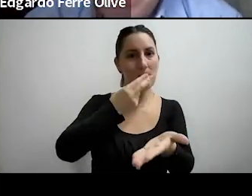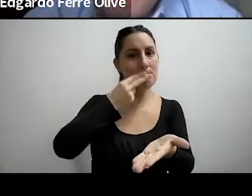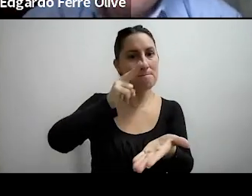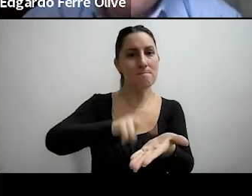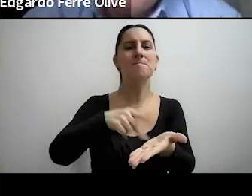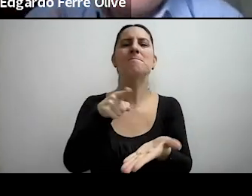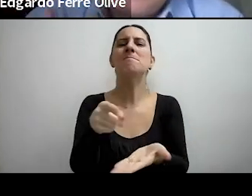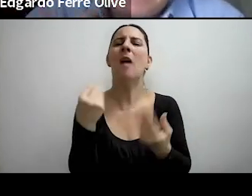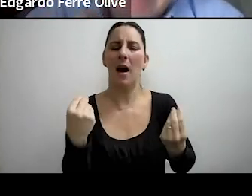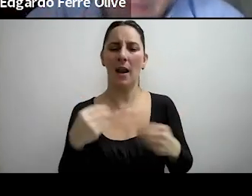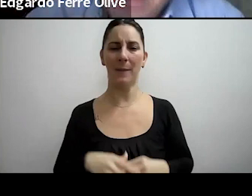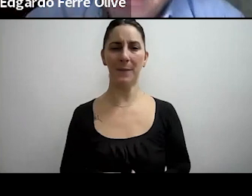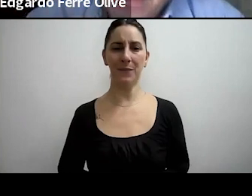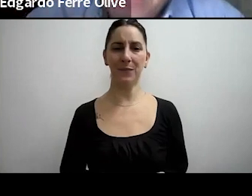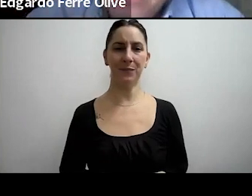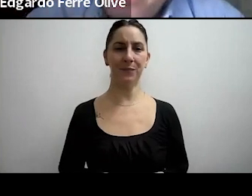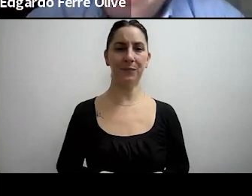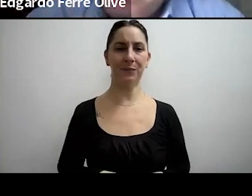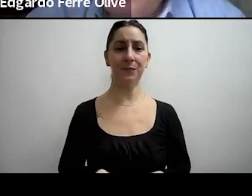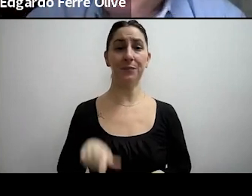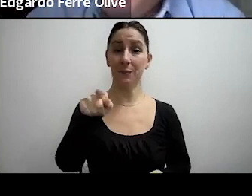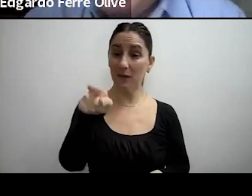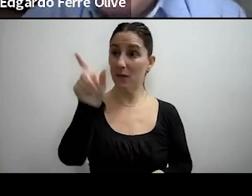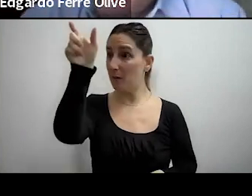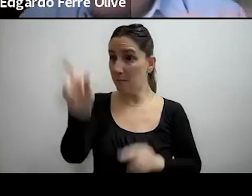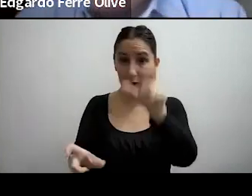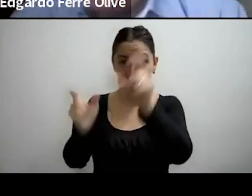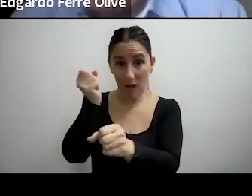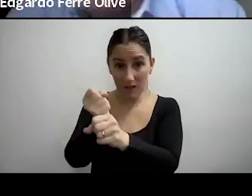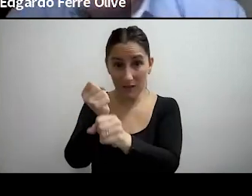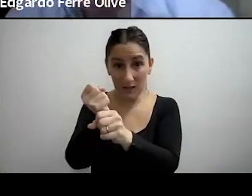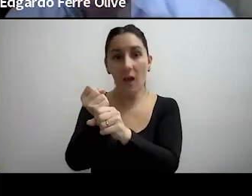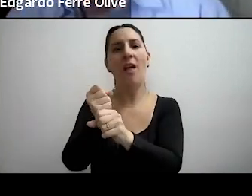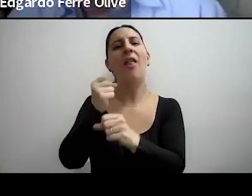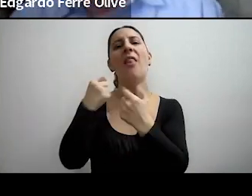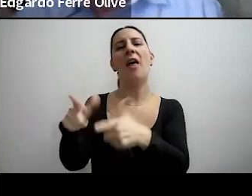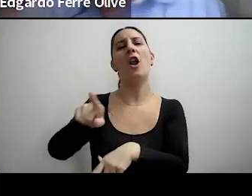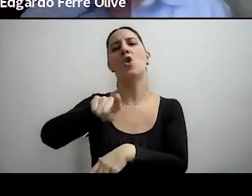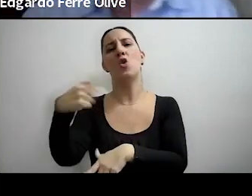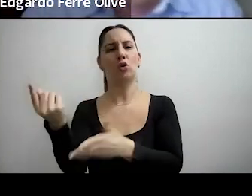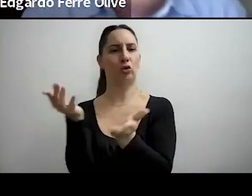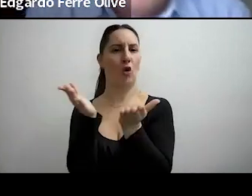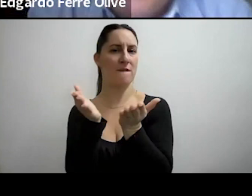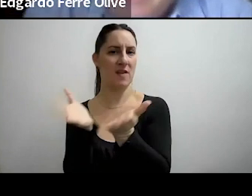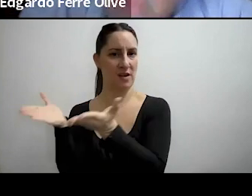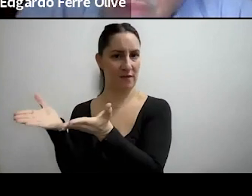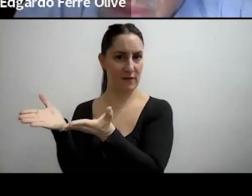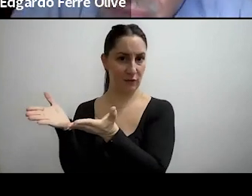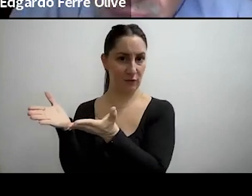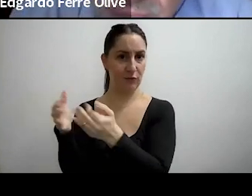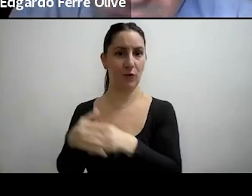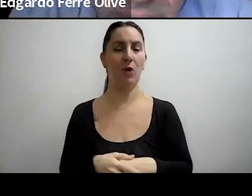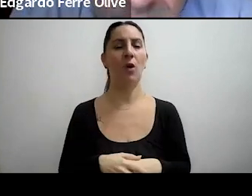efectos de que se trataran a estos sujetos y se le diera quizás otro tipo de beneficio, que como les comenté antes puede ser